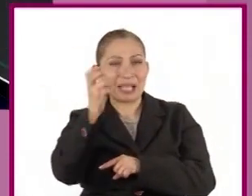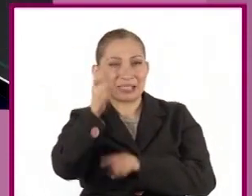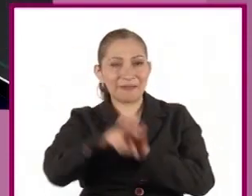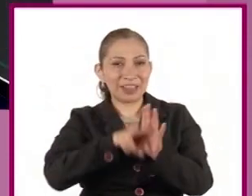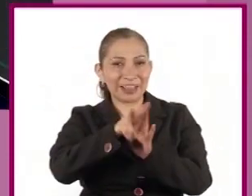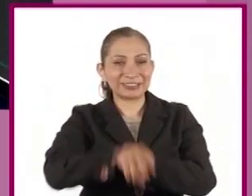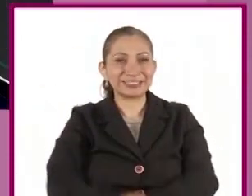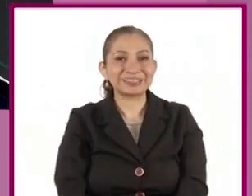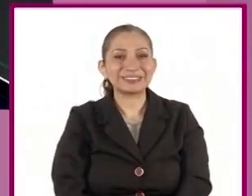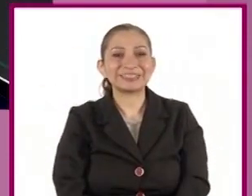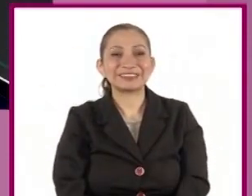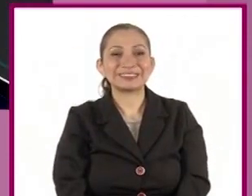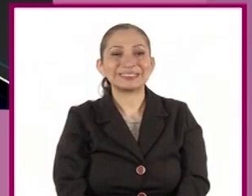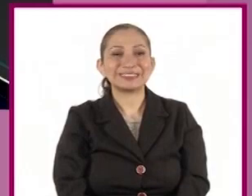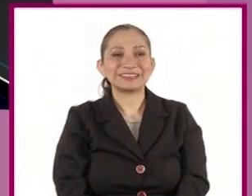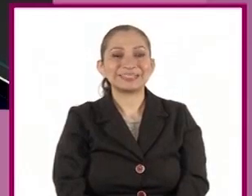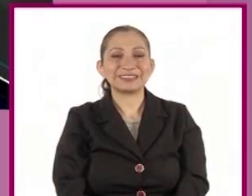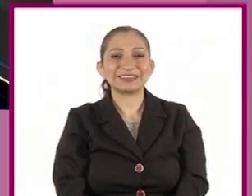siguiente cápsula.